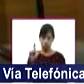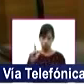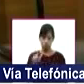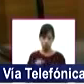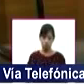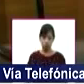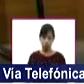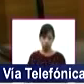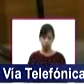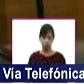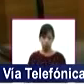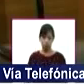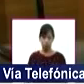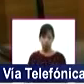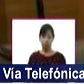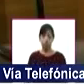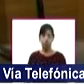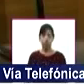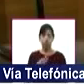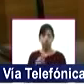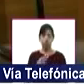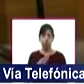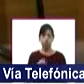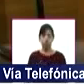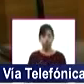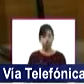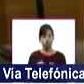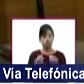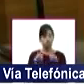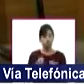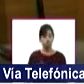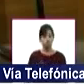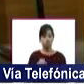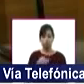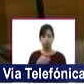INE. Y repito,